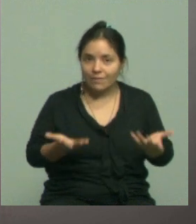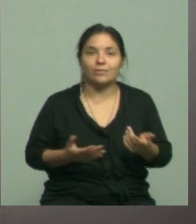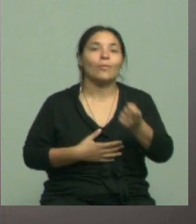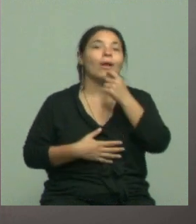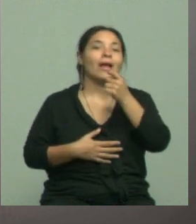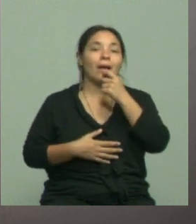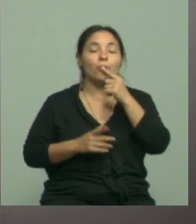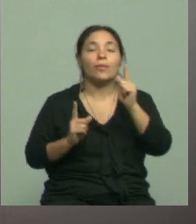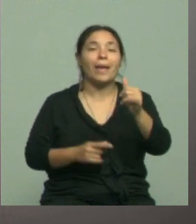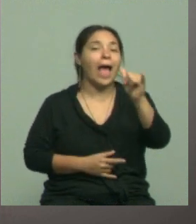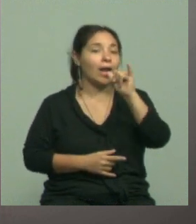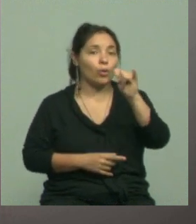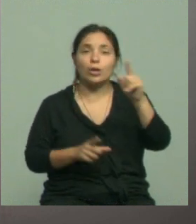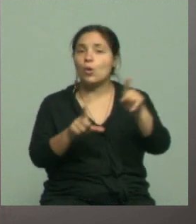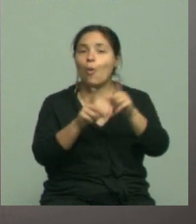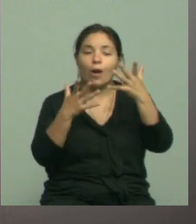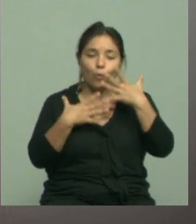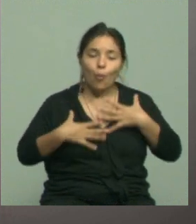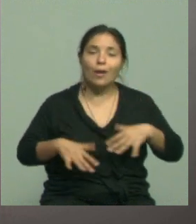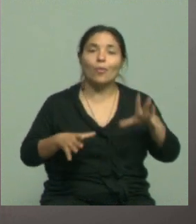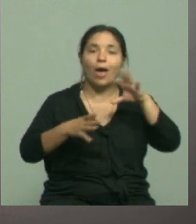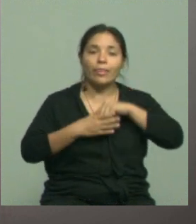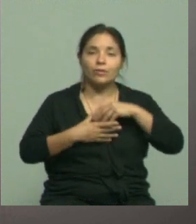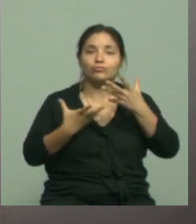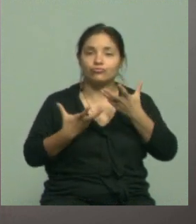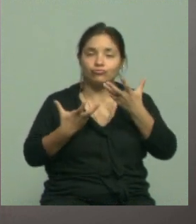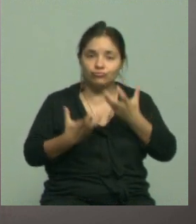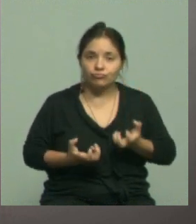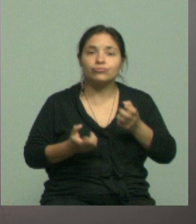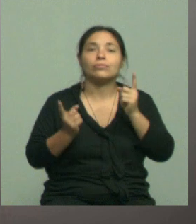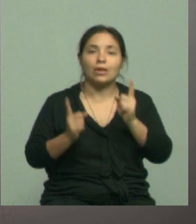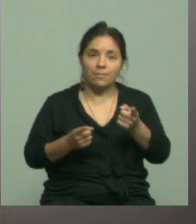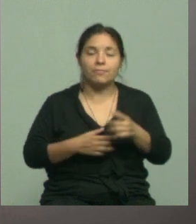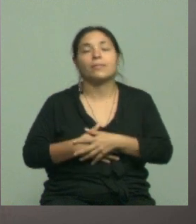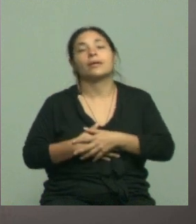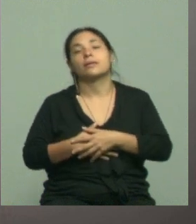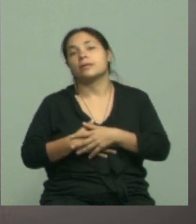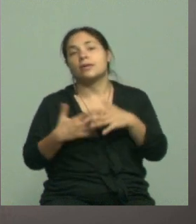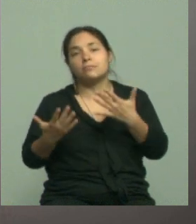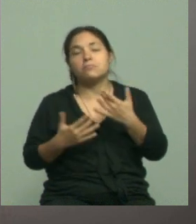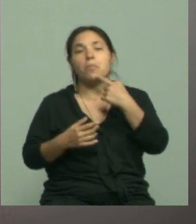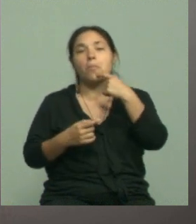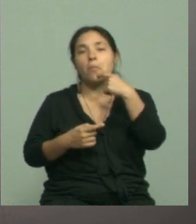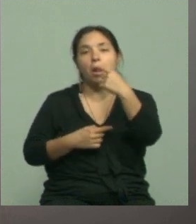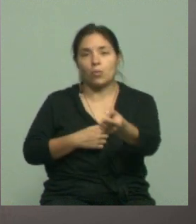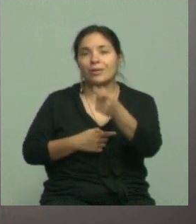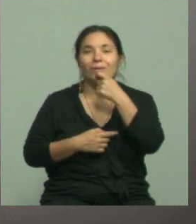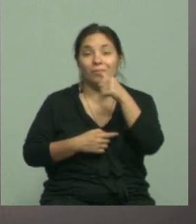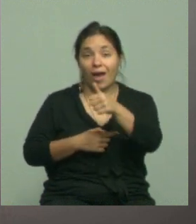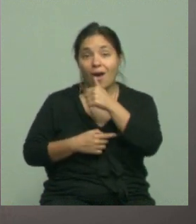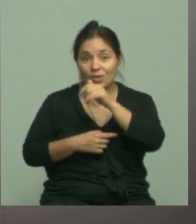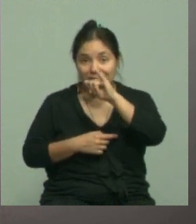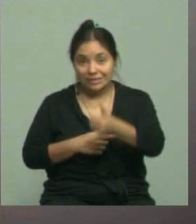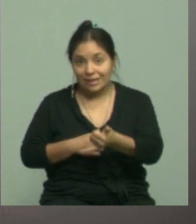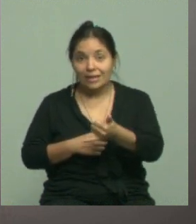Entonces, bueno, a veces tomamos muchas veces en mi consultorio la pregunta es, ¿tomás líquidos? Sí. ¿Tomás